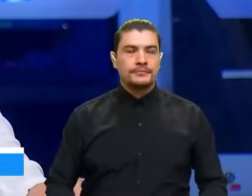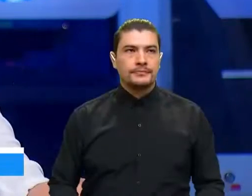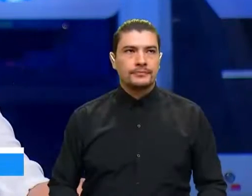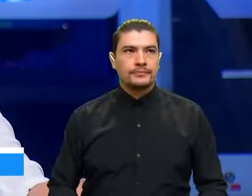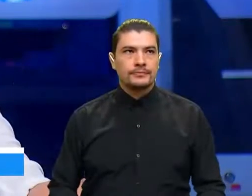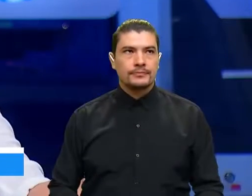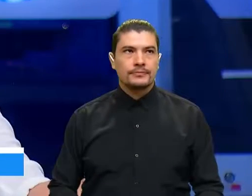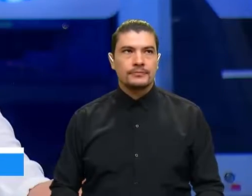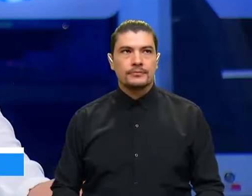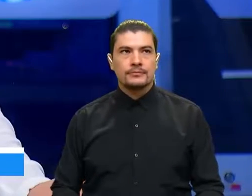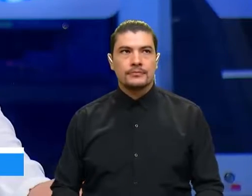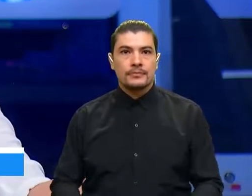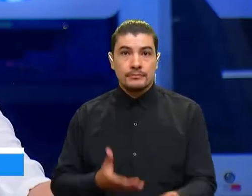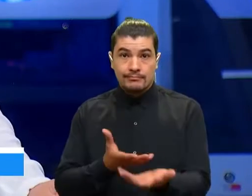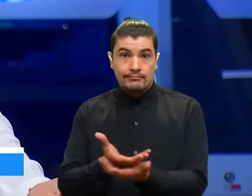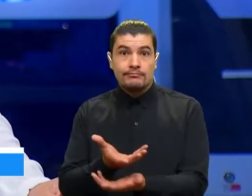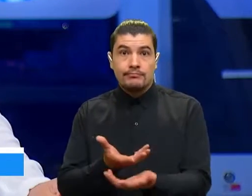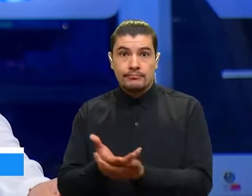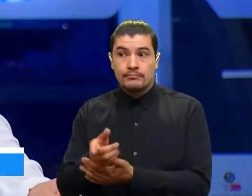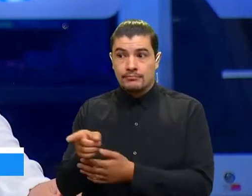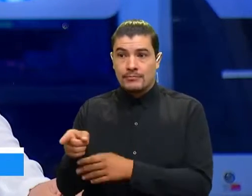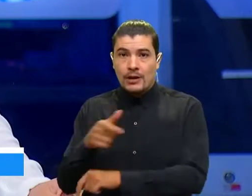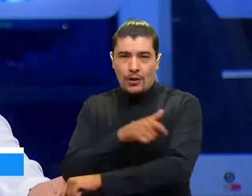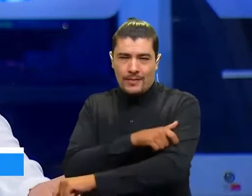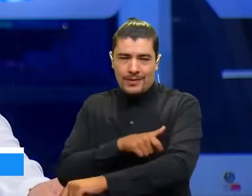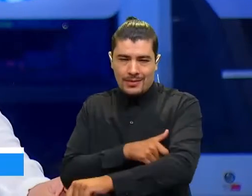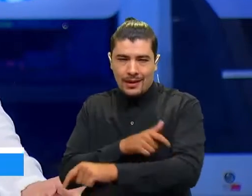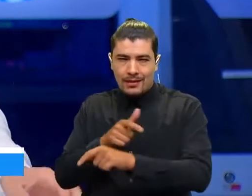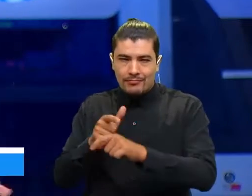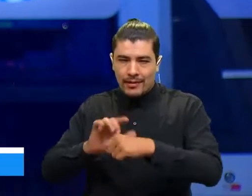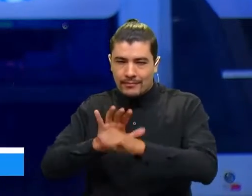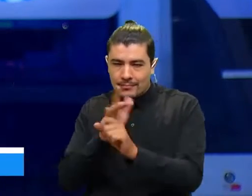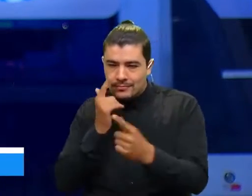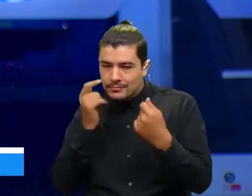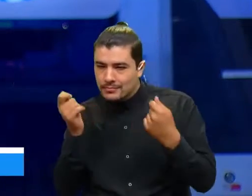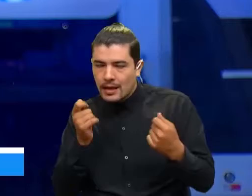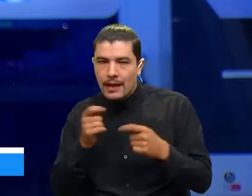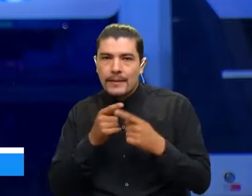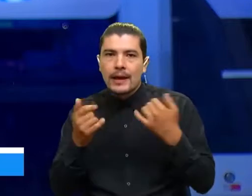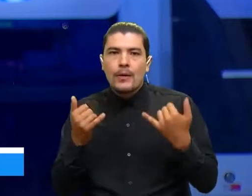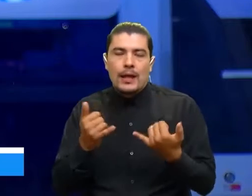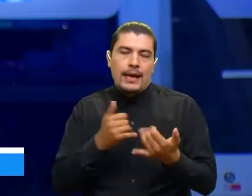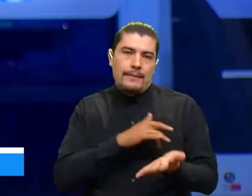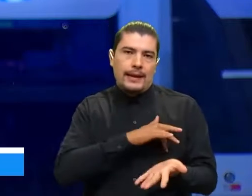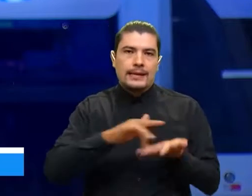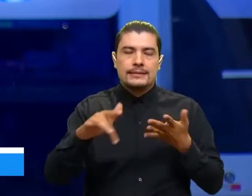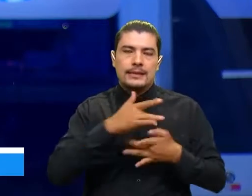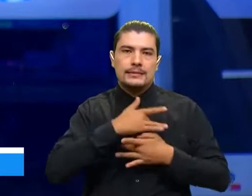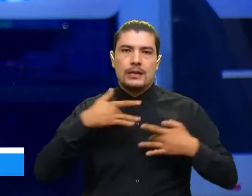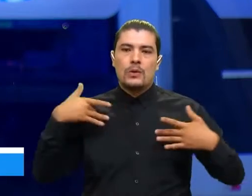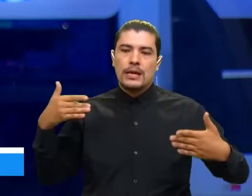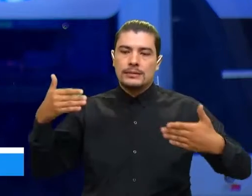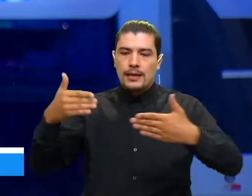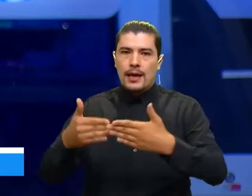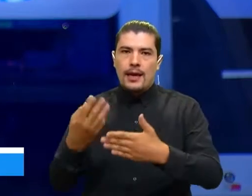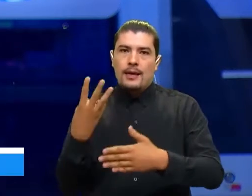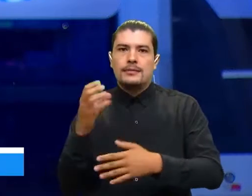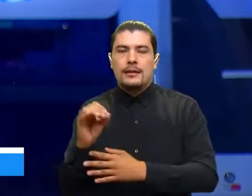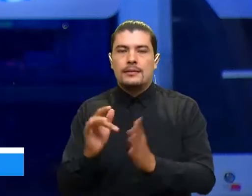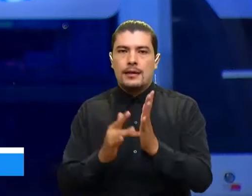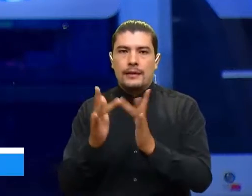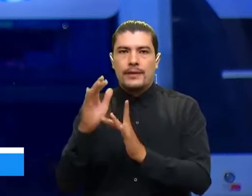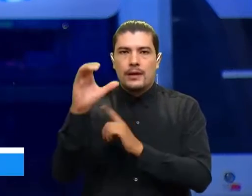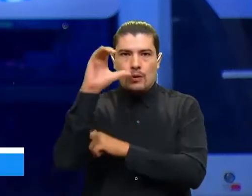Base en las recomendaciones del Comité Epidemiológico del Ministerio de Salud, se extendió la emergencia sanitaria hasta el 30 de abril en